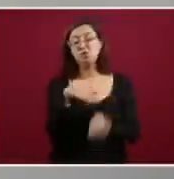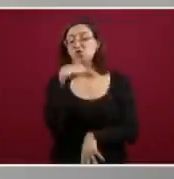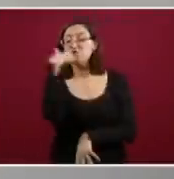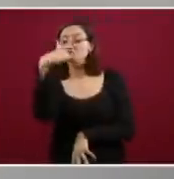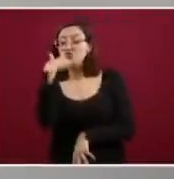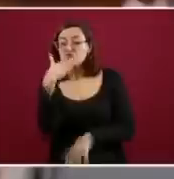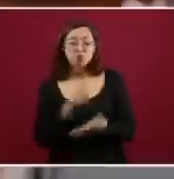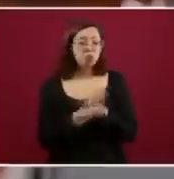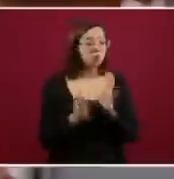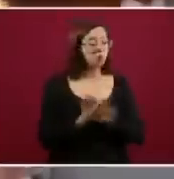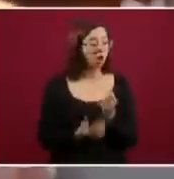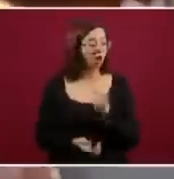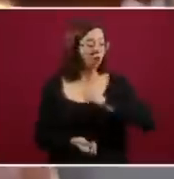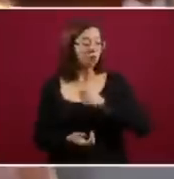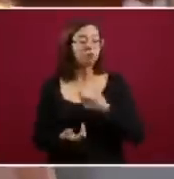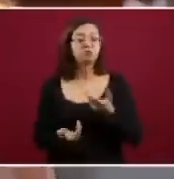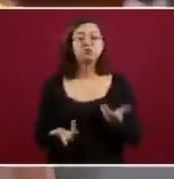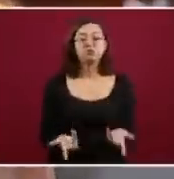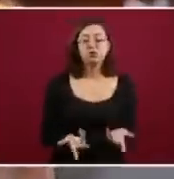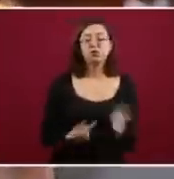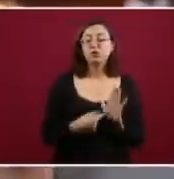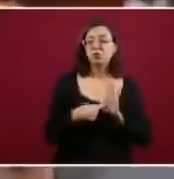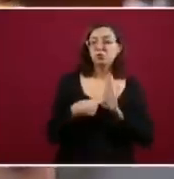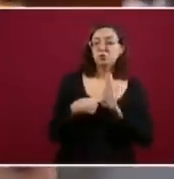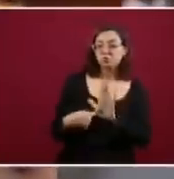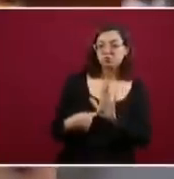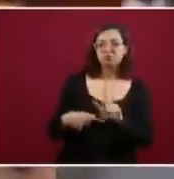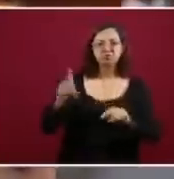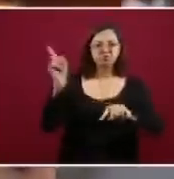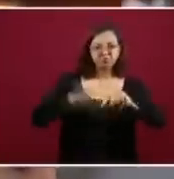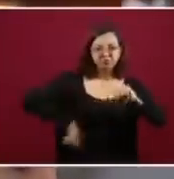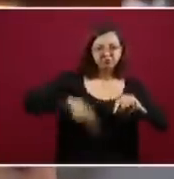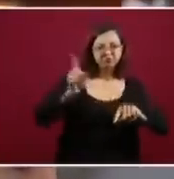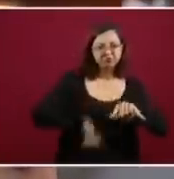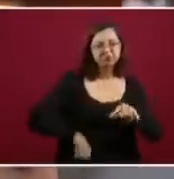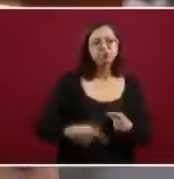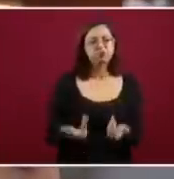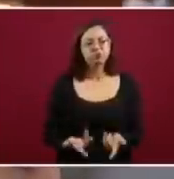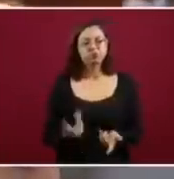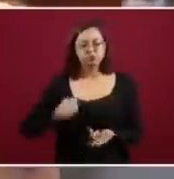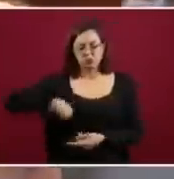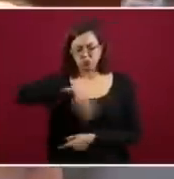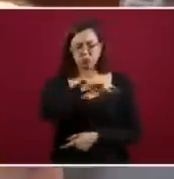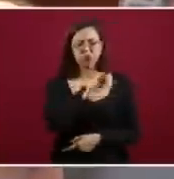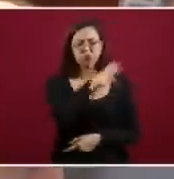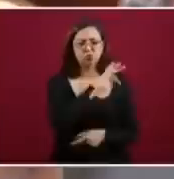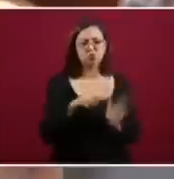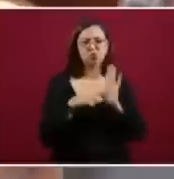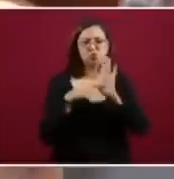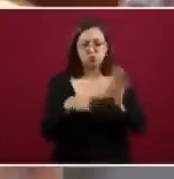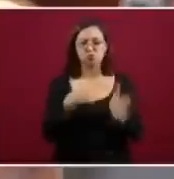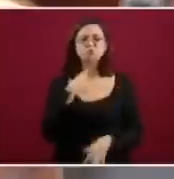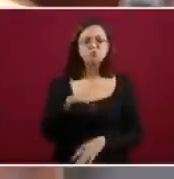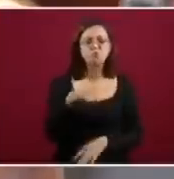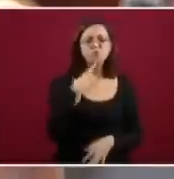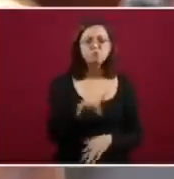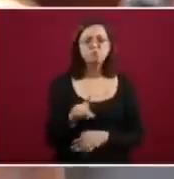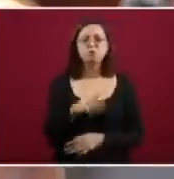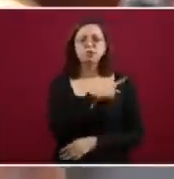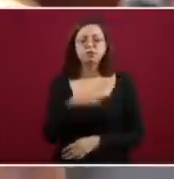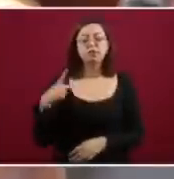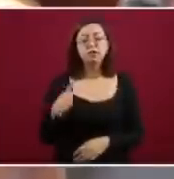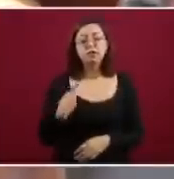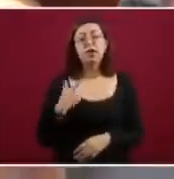y que en estas conferencias se lo exponga moss para que ustedes tengan conocimiento de ellos lo denunciemos bien pues se